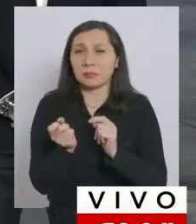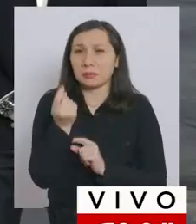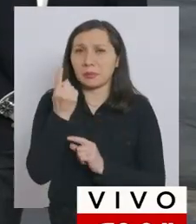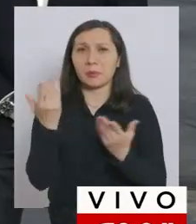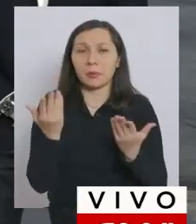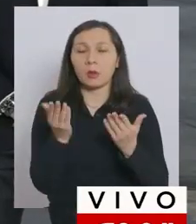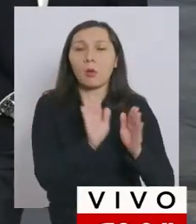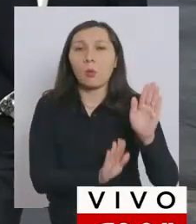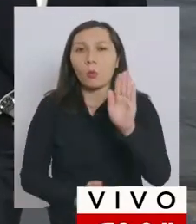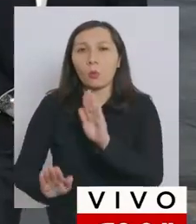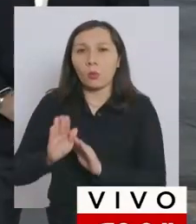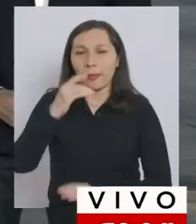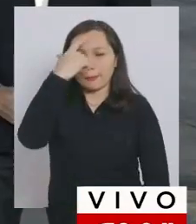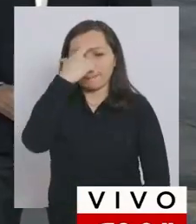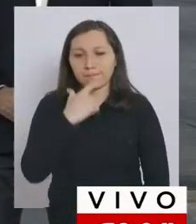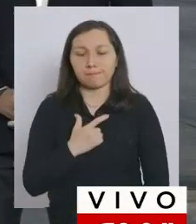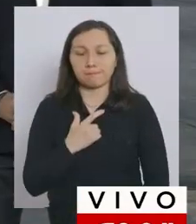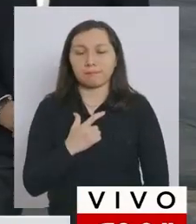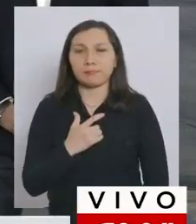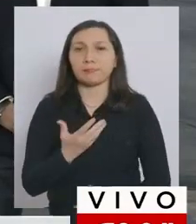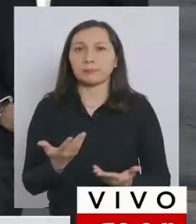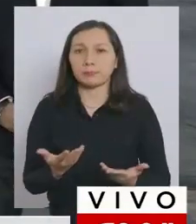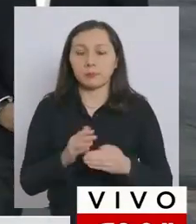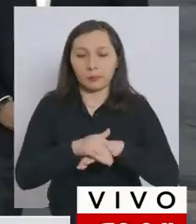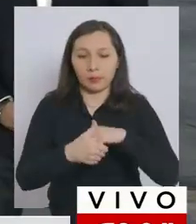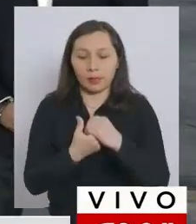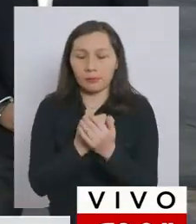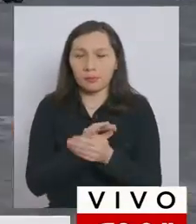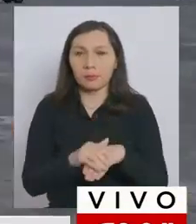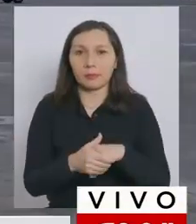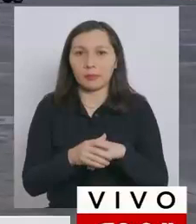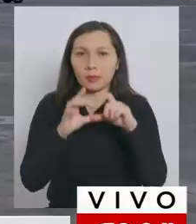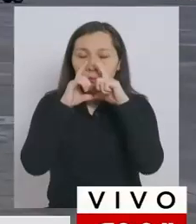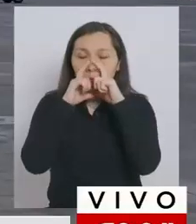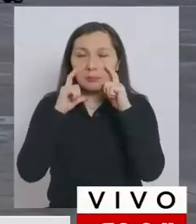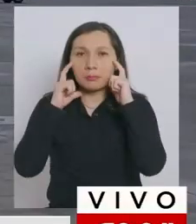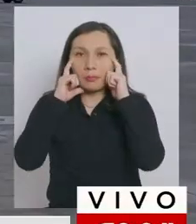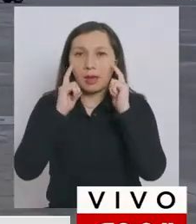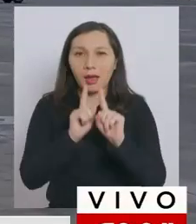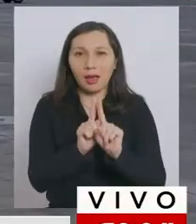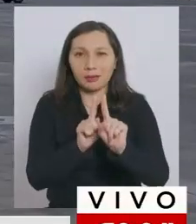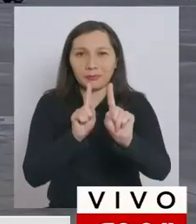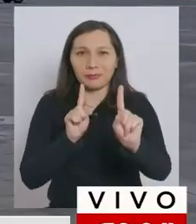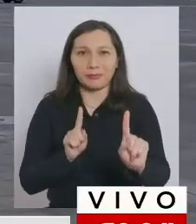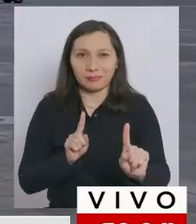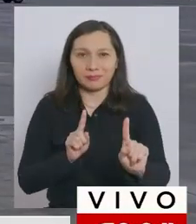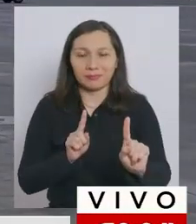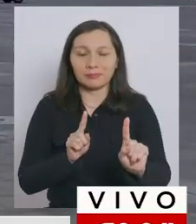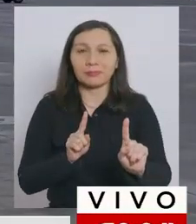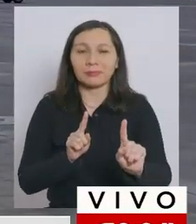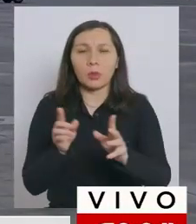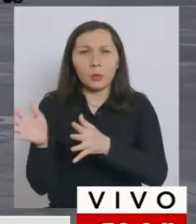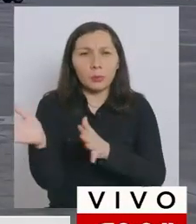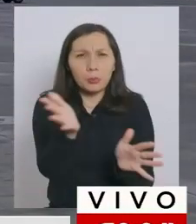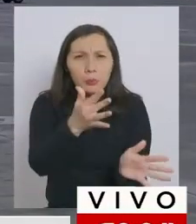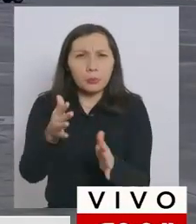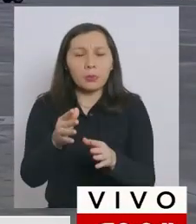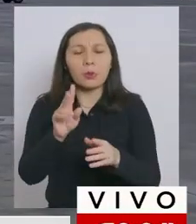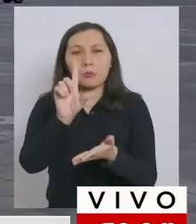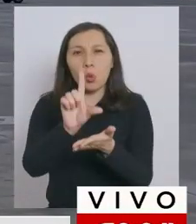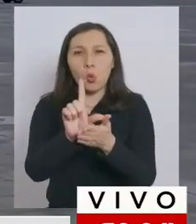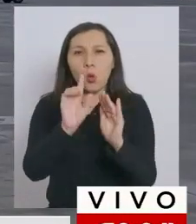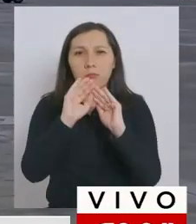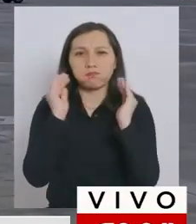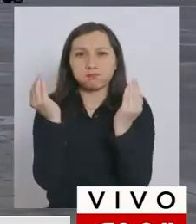vamos al aeropuerto internacional de santiago está el presidente piñera recibiendo un nuevo cargamento de vacunas y revisamos ahora dicen las naciones de lugares